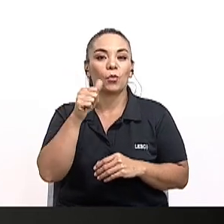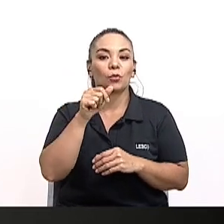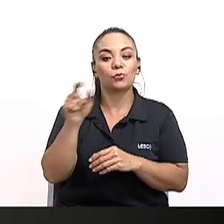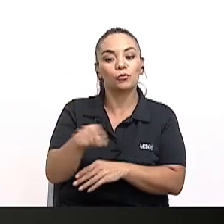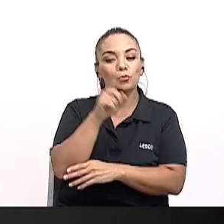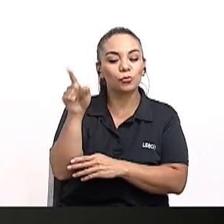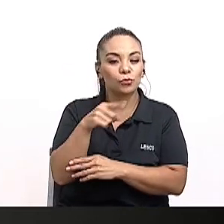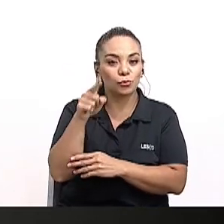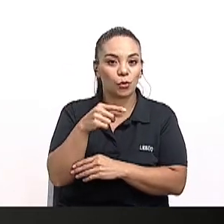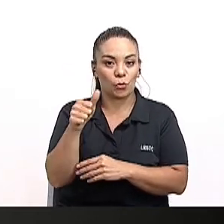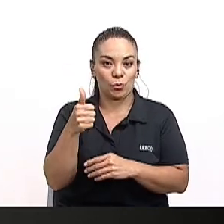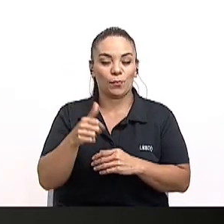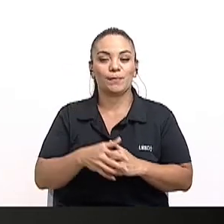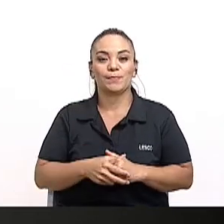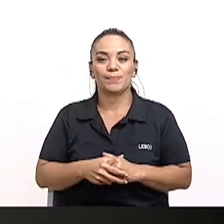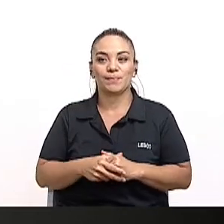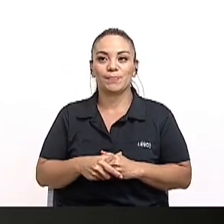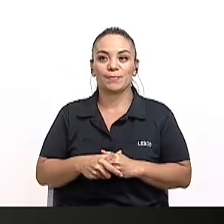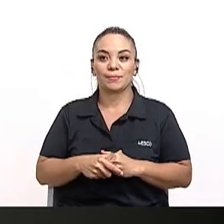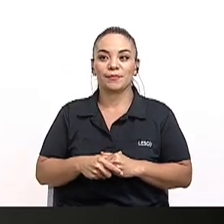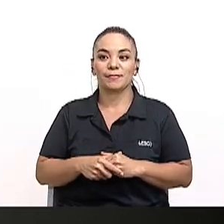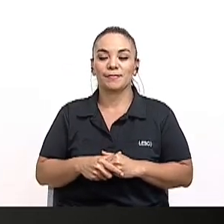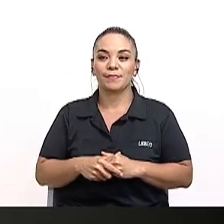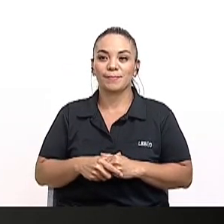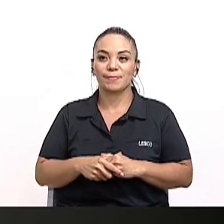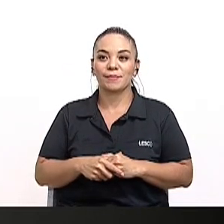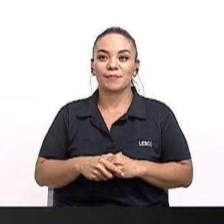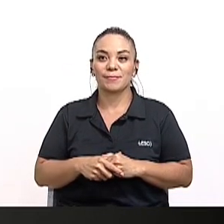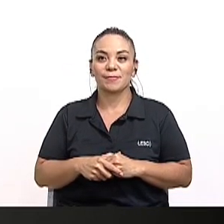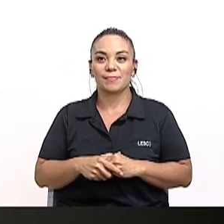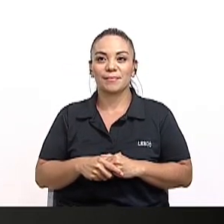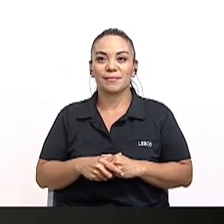ruleta. Vamos a girar por acá.